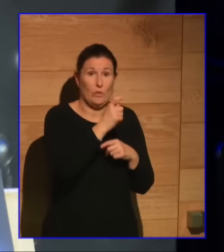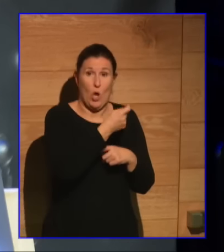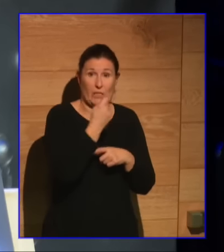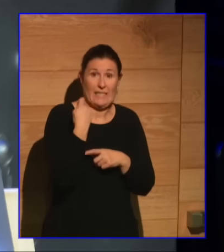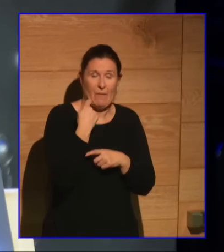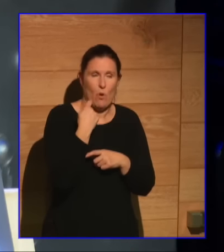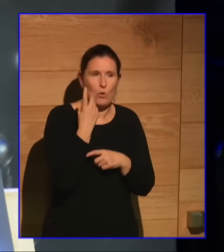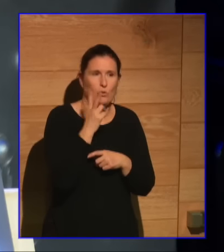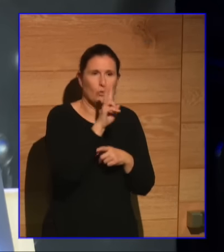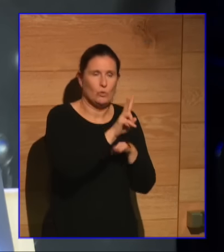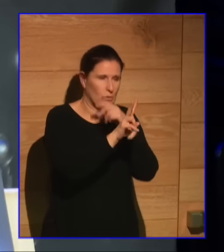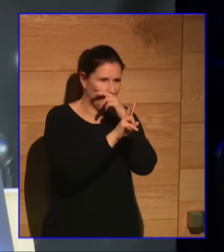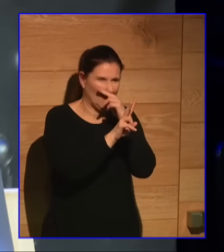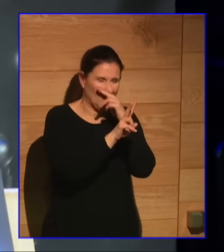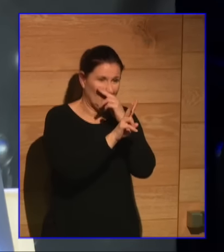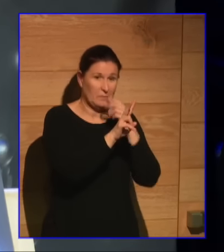esclavos...